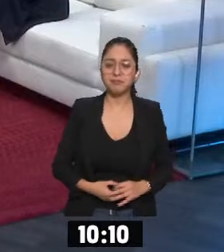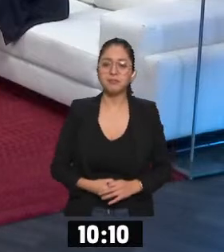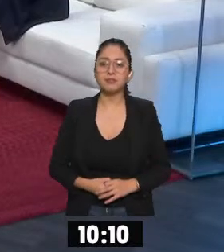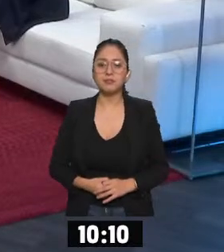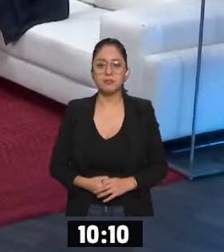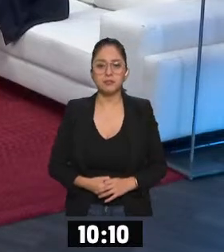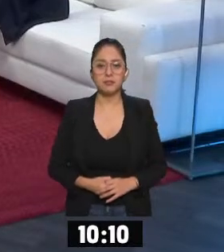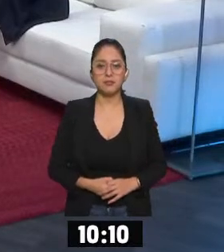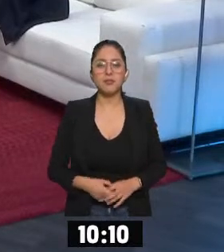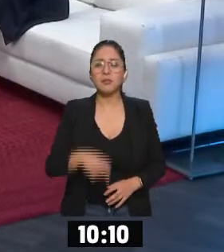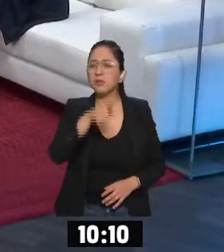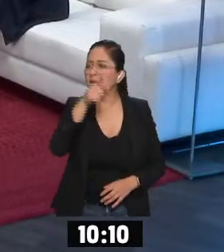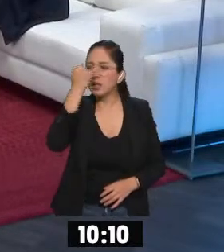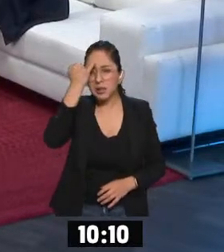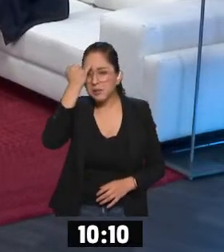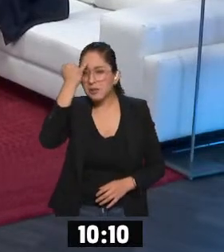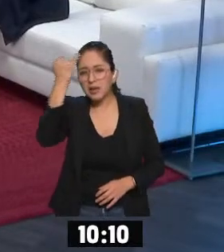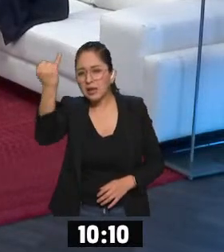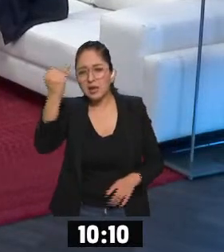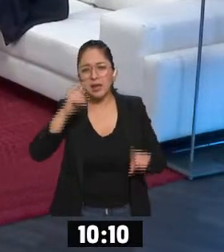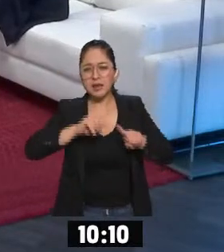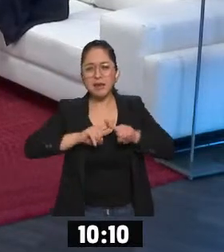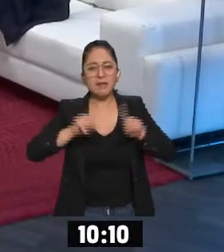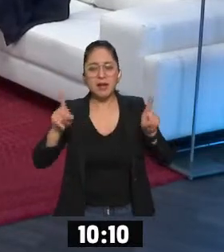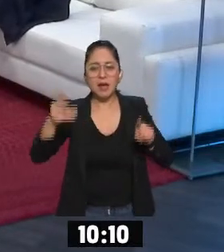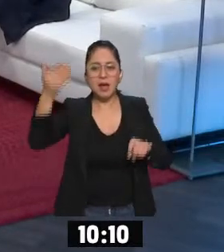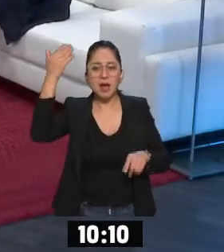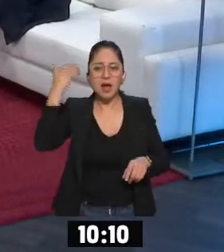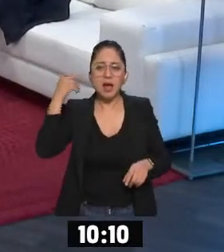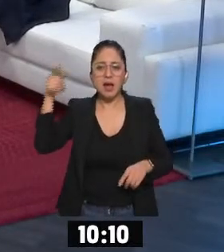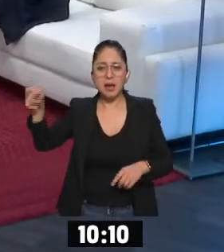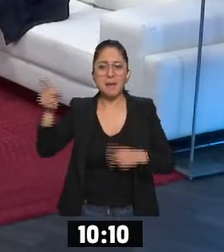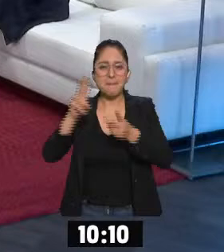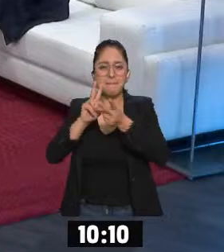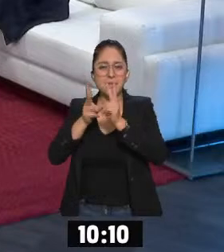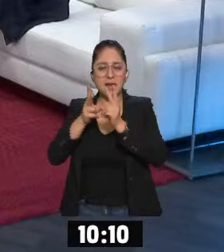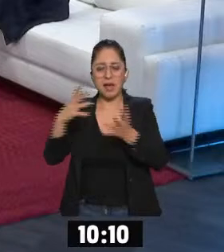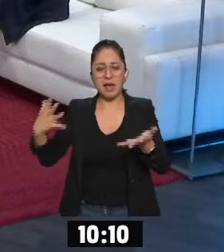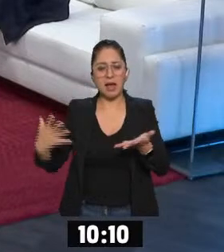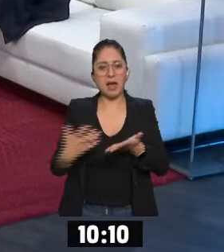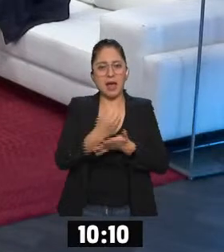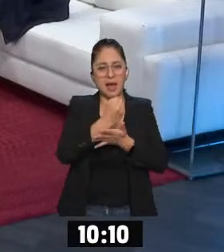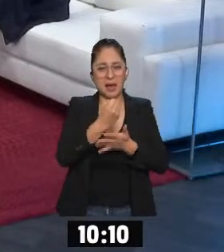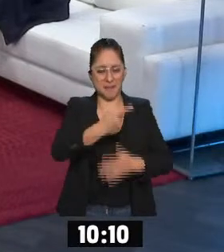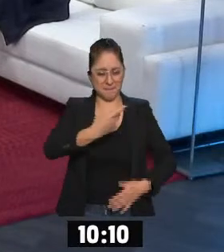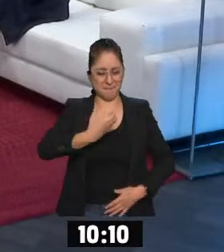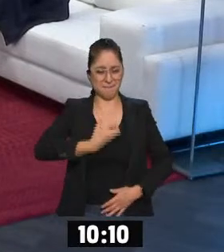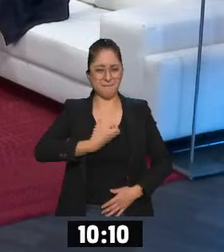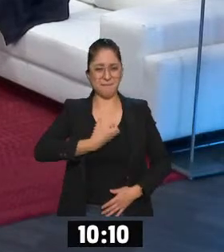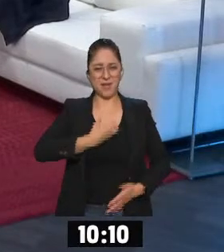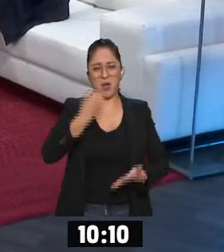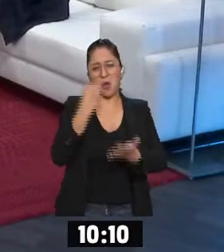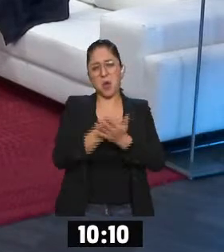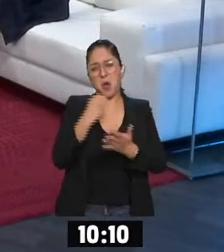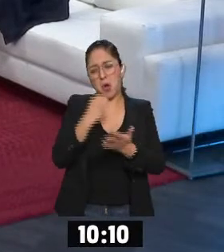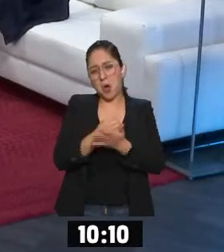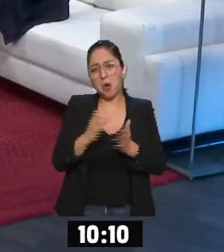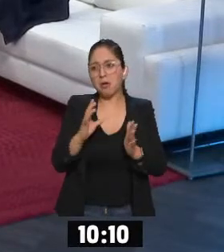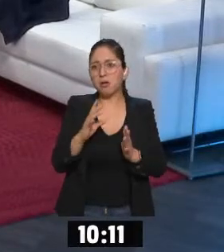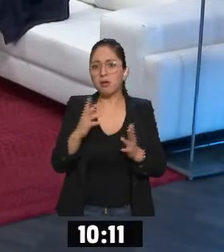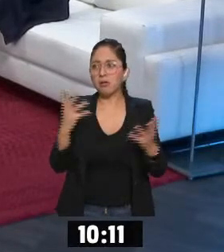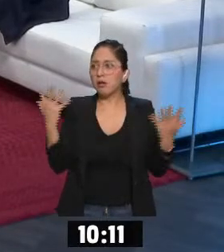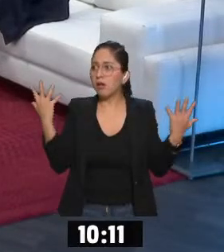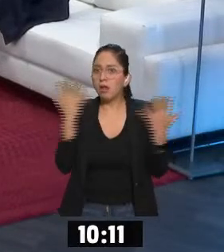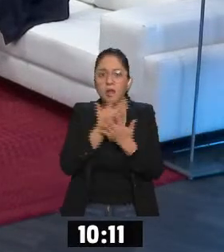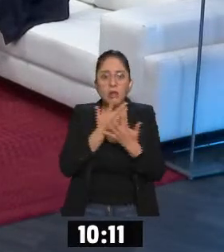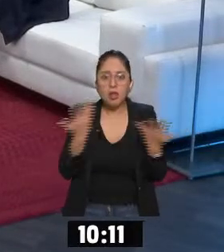que de estreses, del compañero del tunecino que ganó la medalla de oro sin esperarlo. O sea, él salió, me imagino yo,